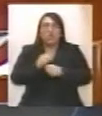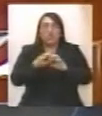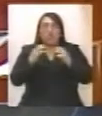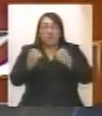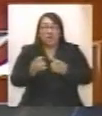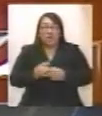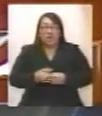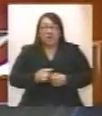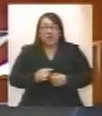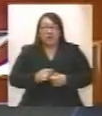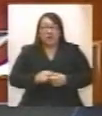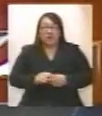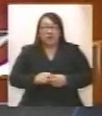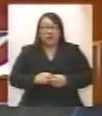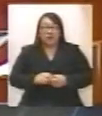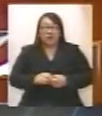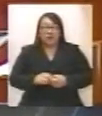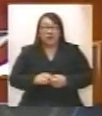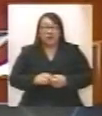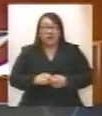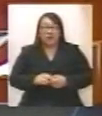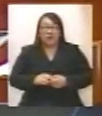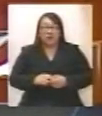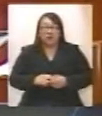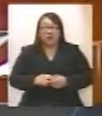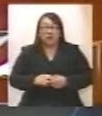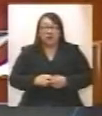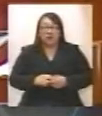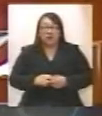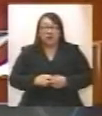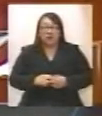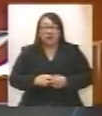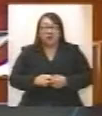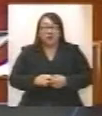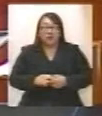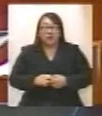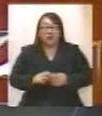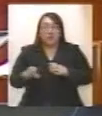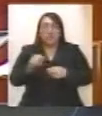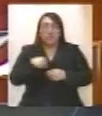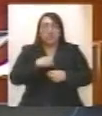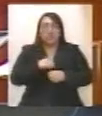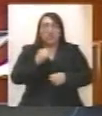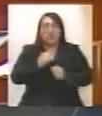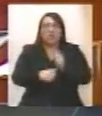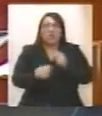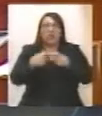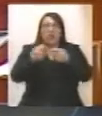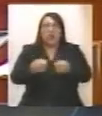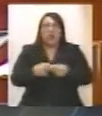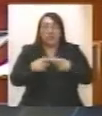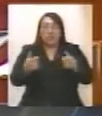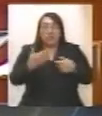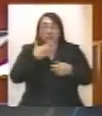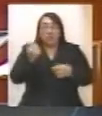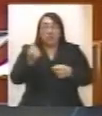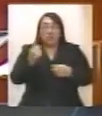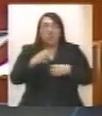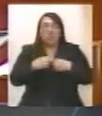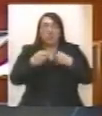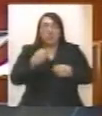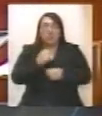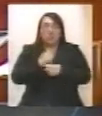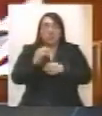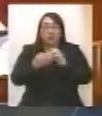familiar y la generación de emprendimientos rurales, generando en nuestros hermanos del campo mayores y mejores